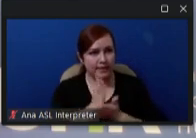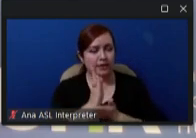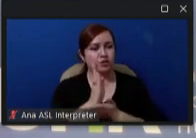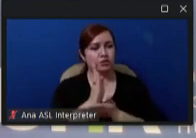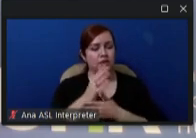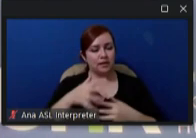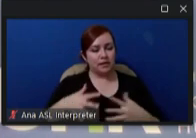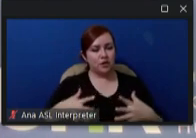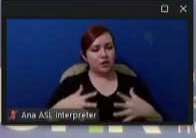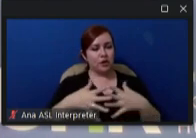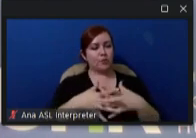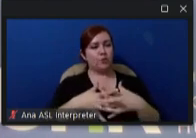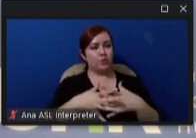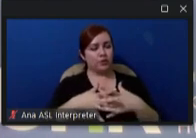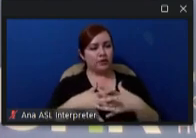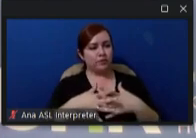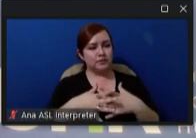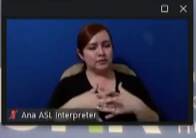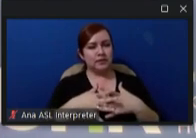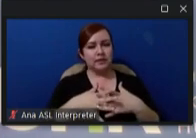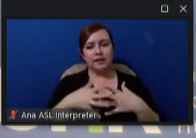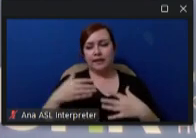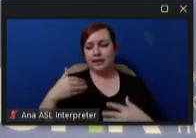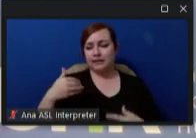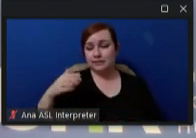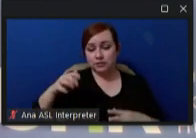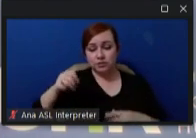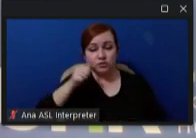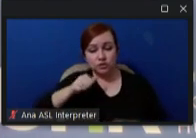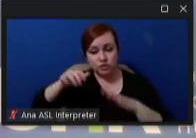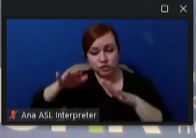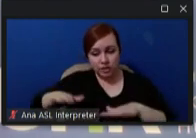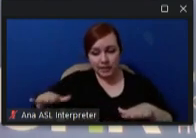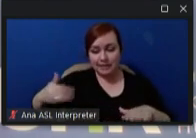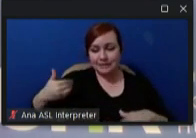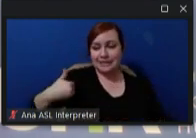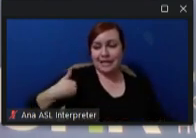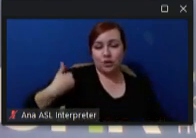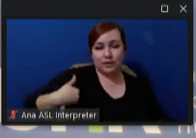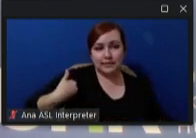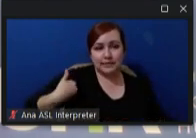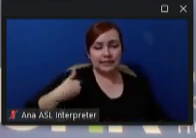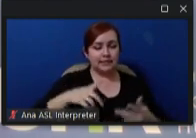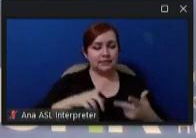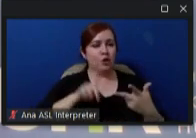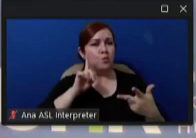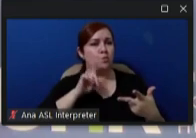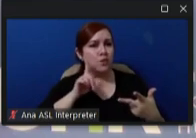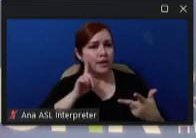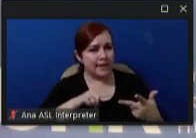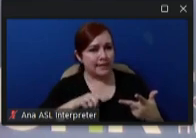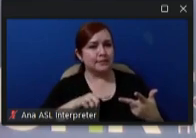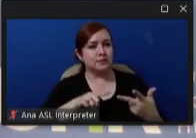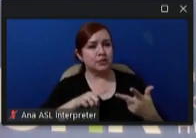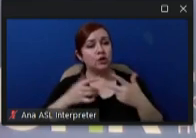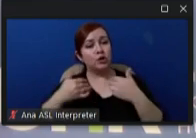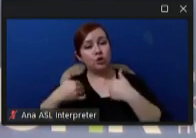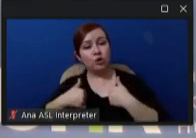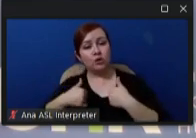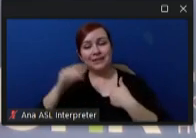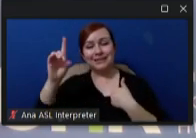reproductivos en materia de niñez, de niñas y adolescentes, mujeres con